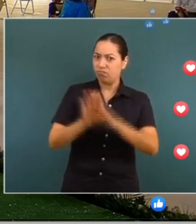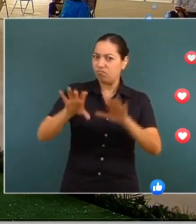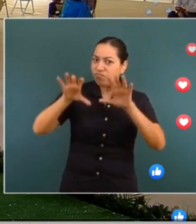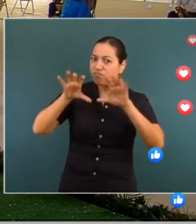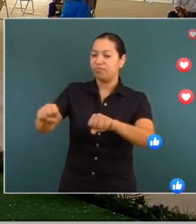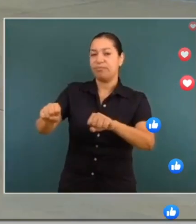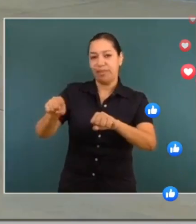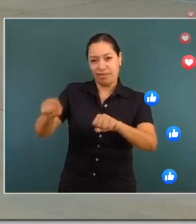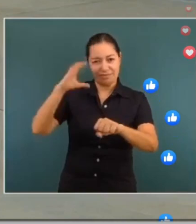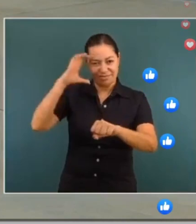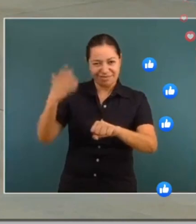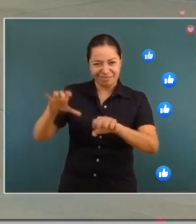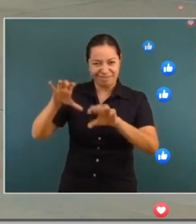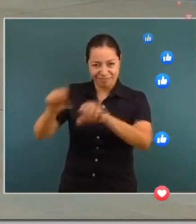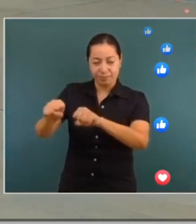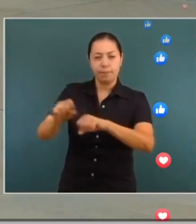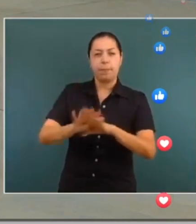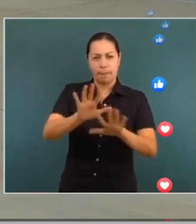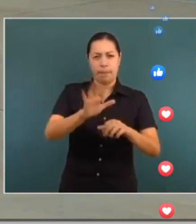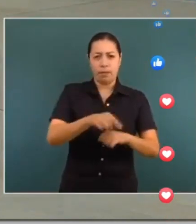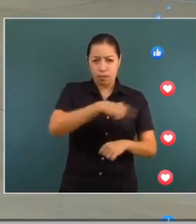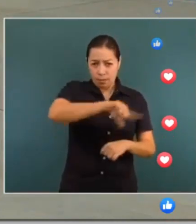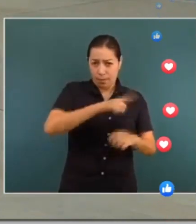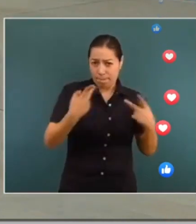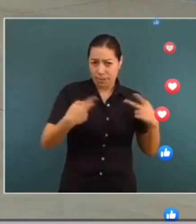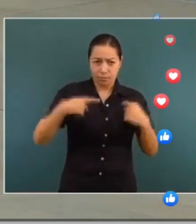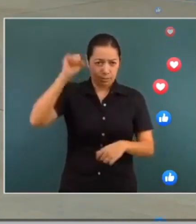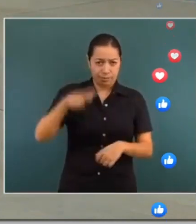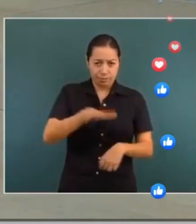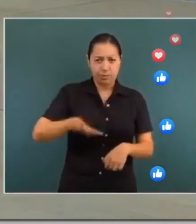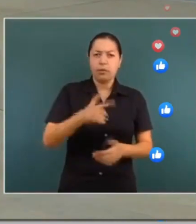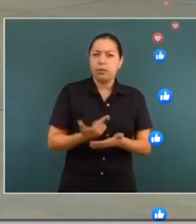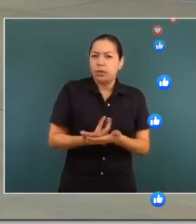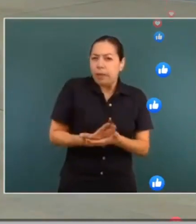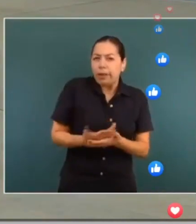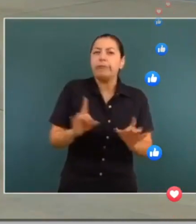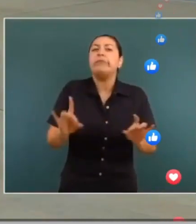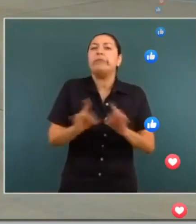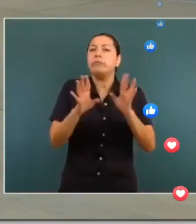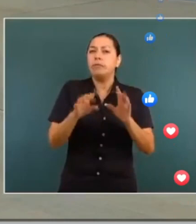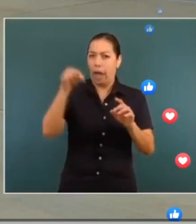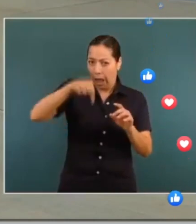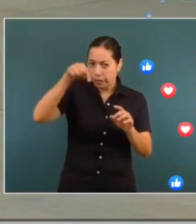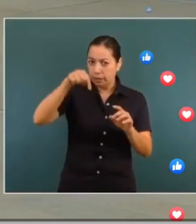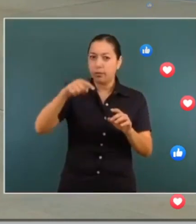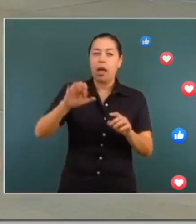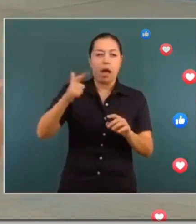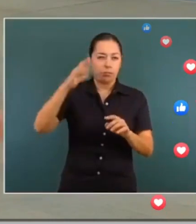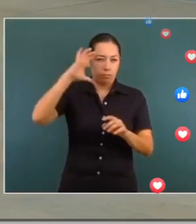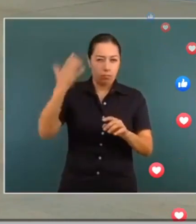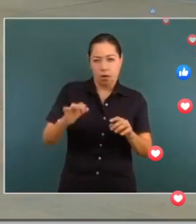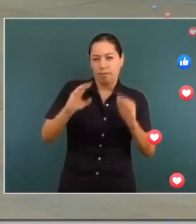crimen organizado, los sinaloenses esperarían también capturas de objetivos prioritarios aquí en Sinaloa. Usted